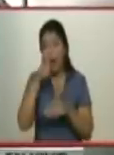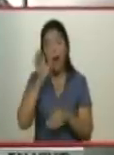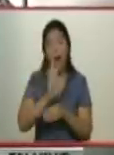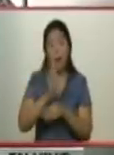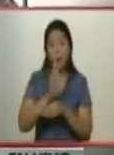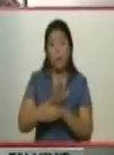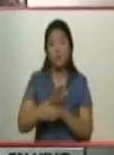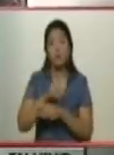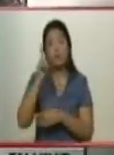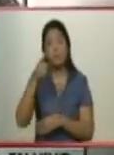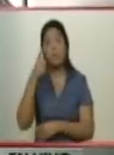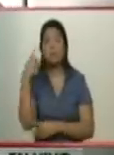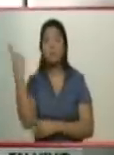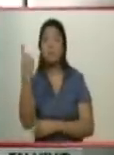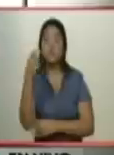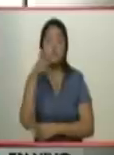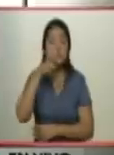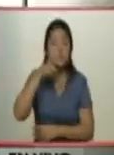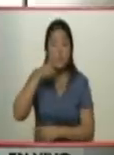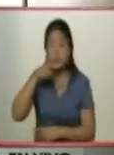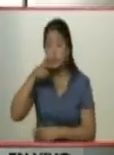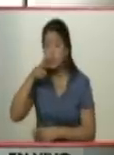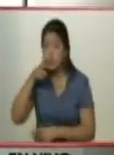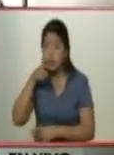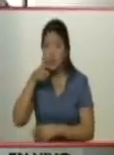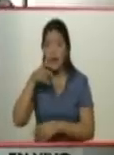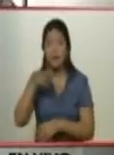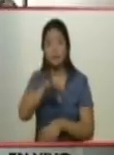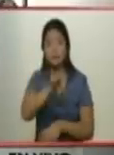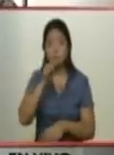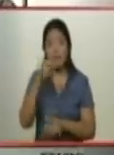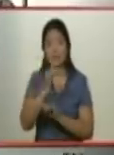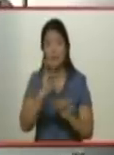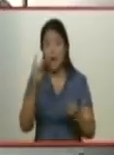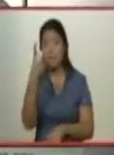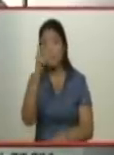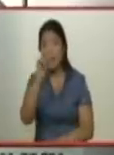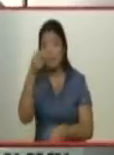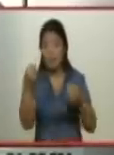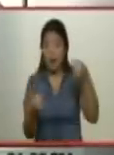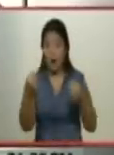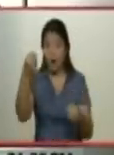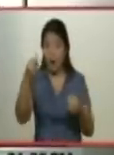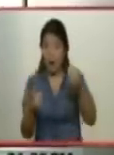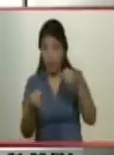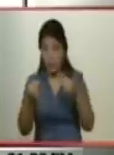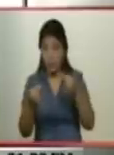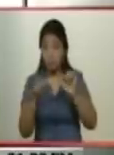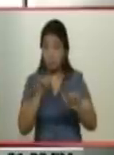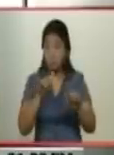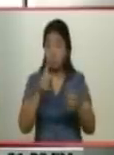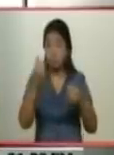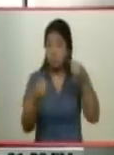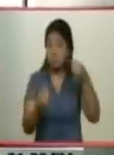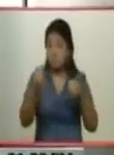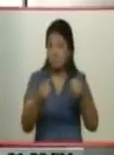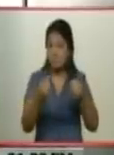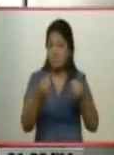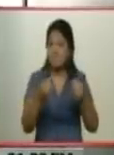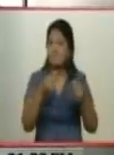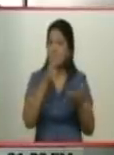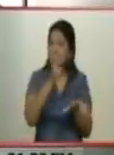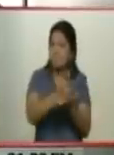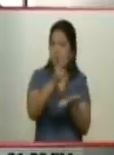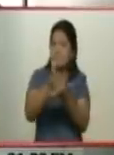y aéreo hemos recuperado 20 vehículos esos vehículos estaban concentrados en